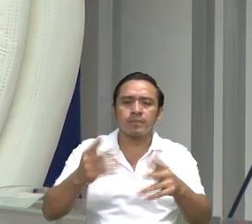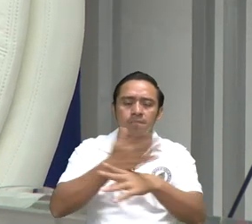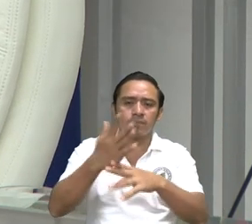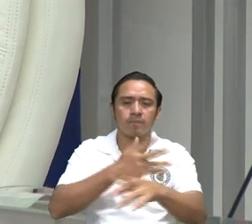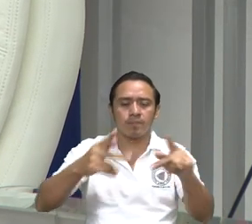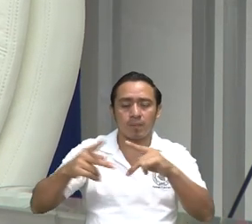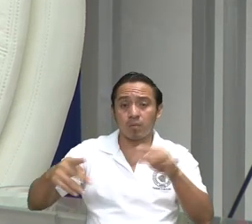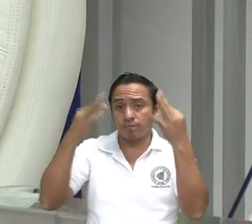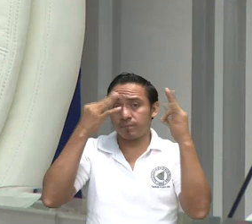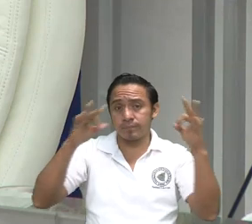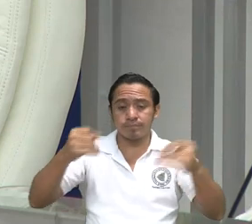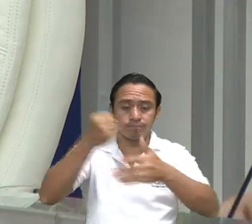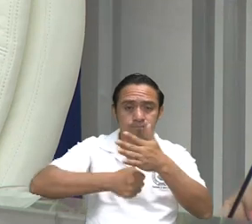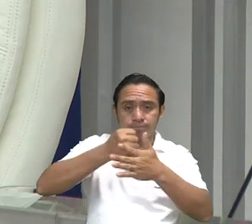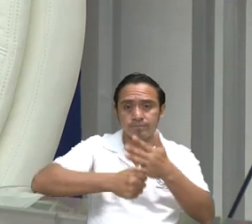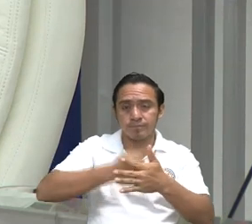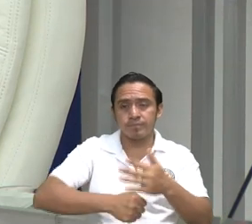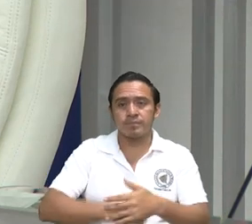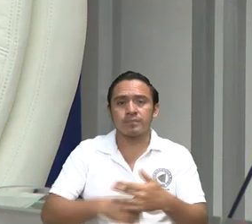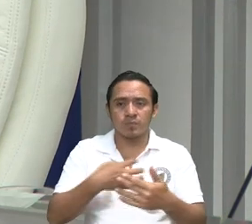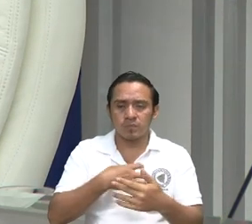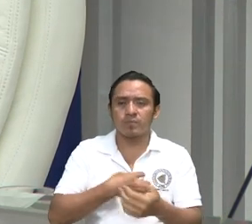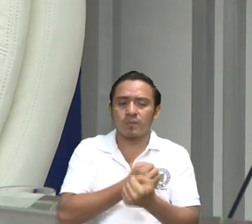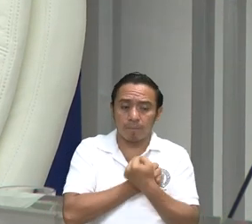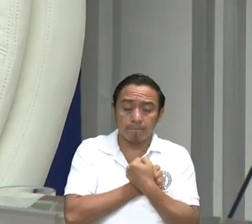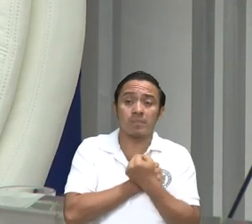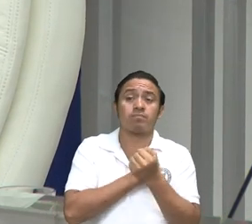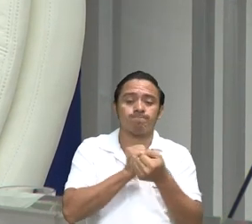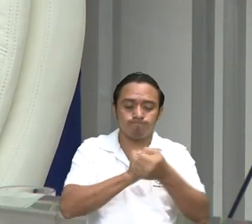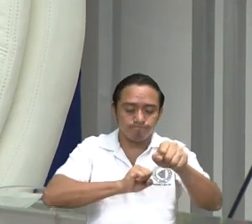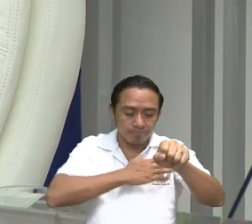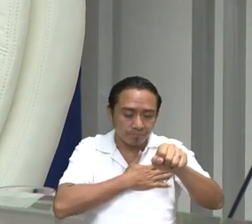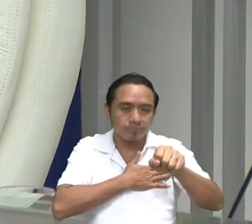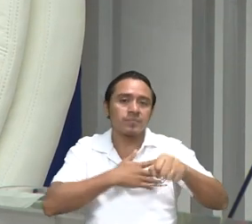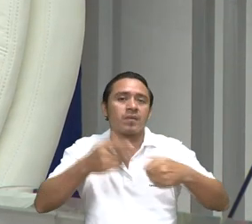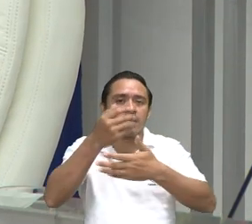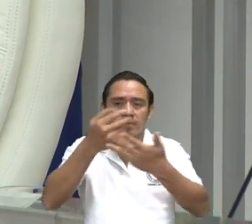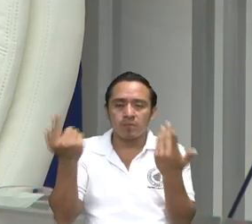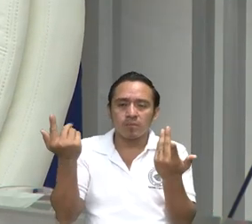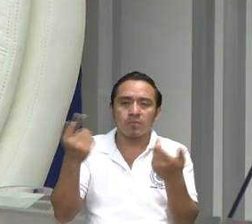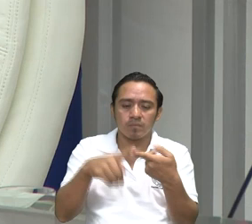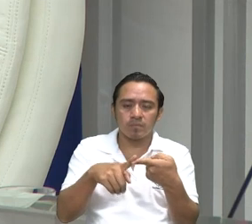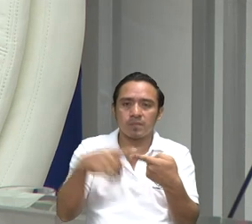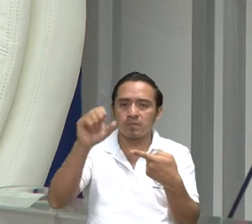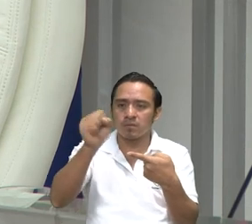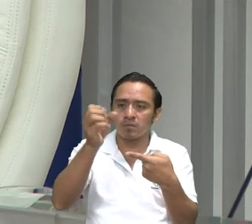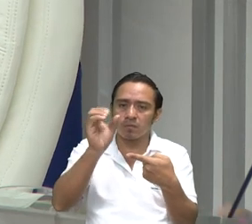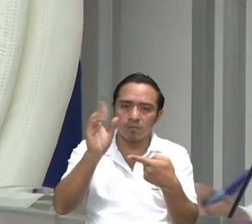personajes insignes que defendieron con patriotismo y heroísmo los principios de